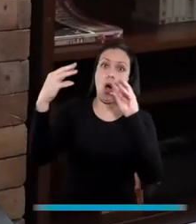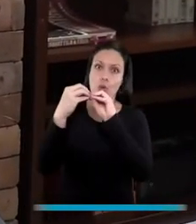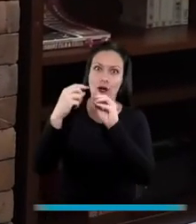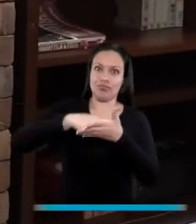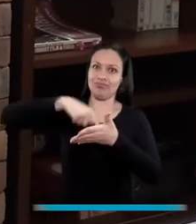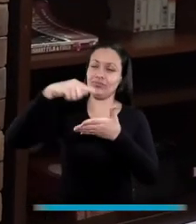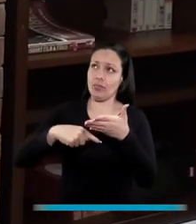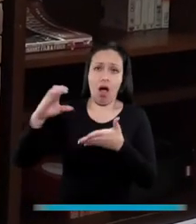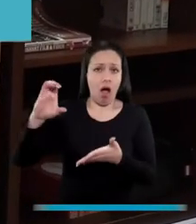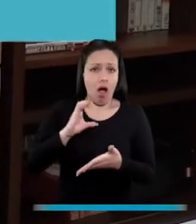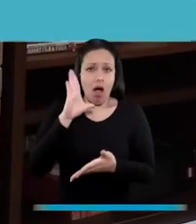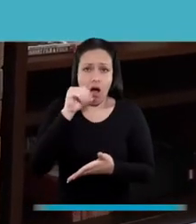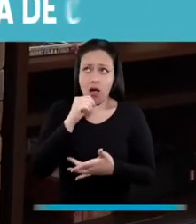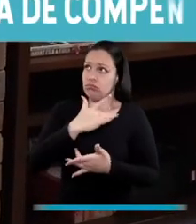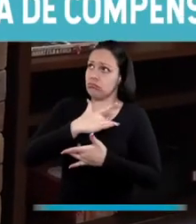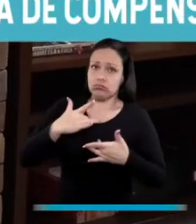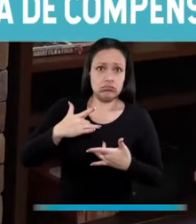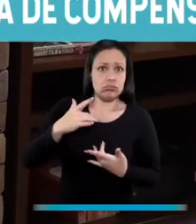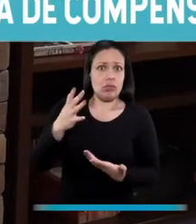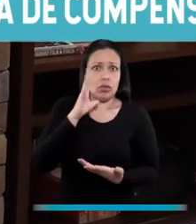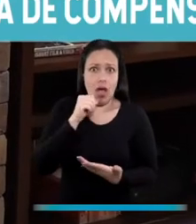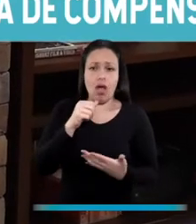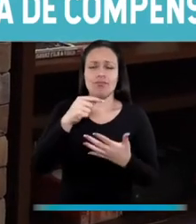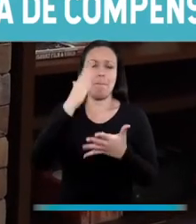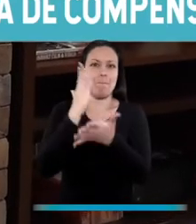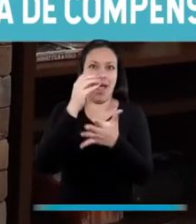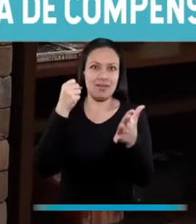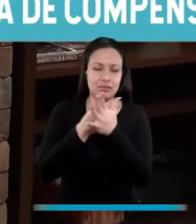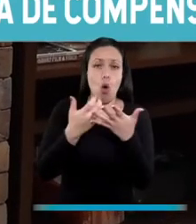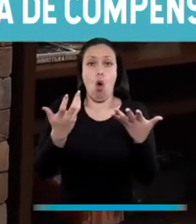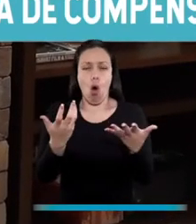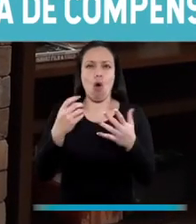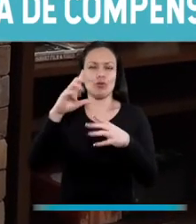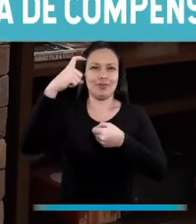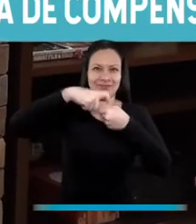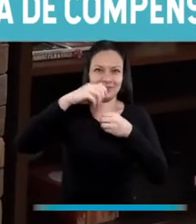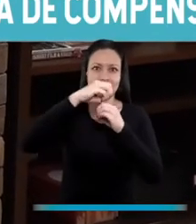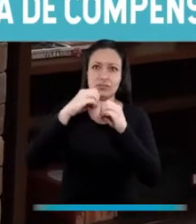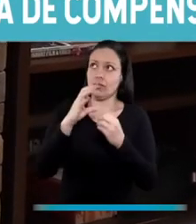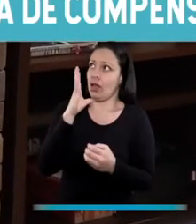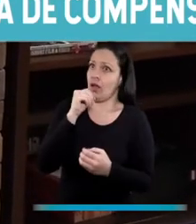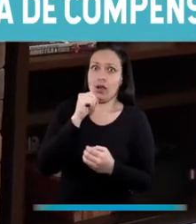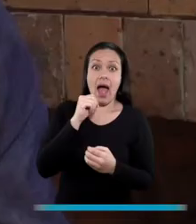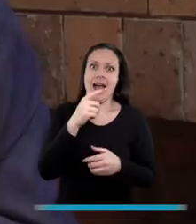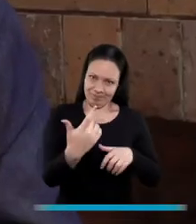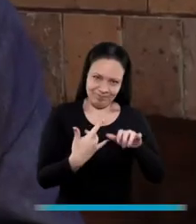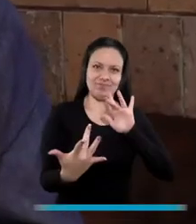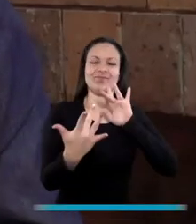laboral, no le está pagando su salario, salud, pensión, riesgos laborales o afiliación a la Caja de Compensación